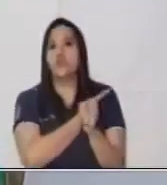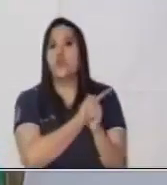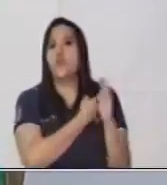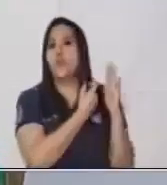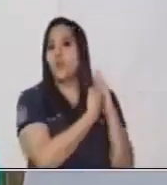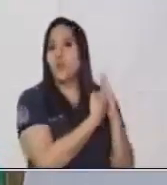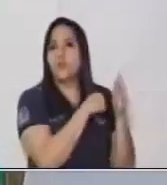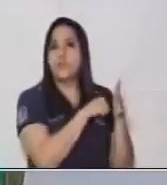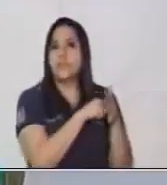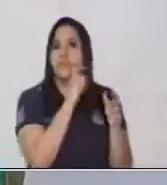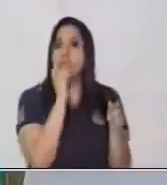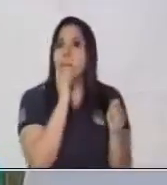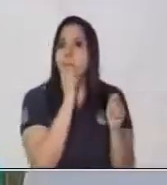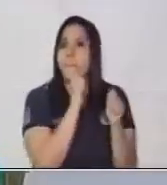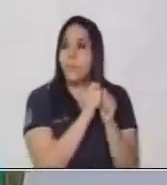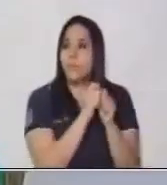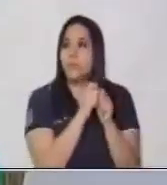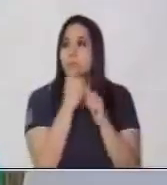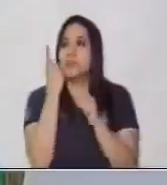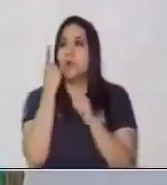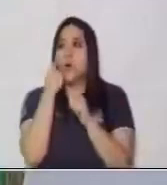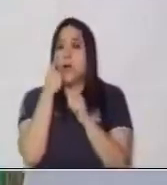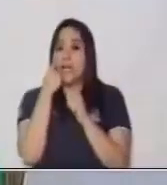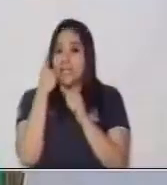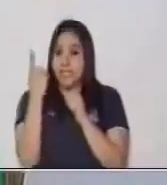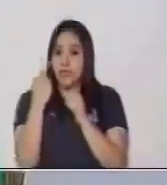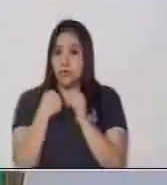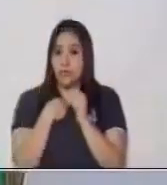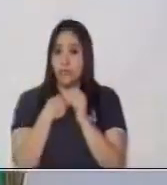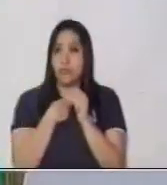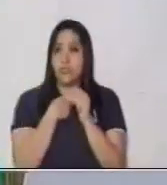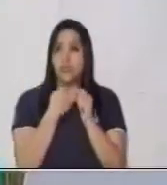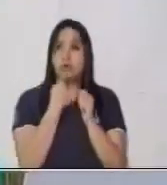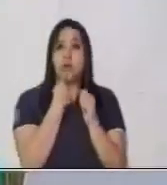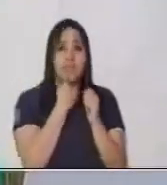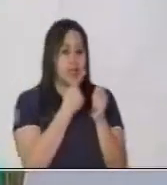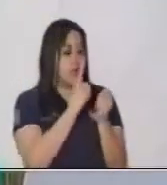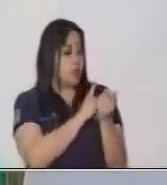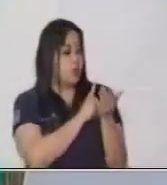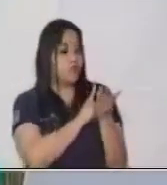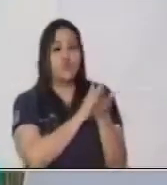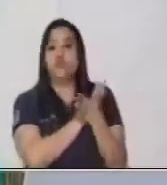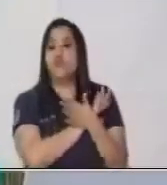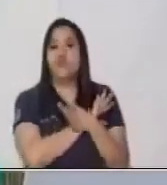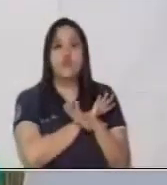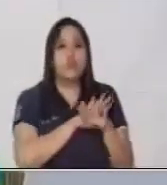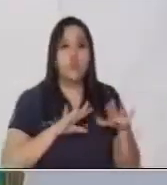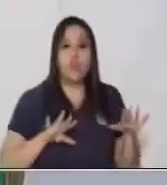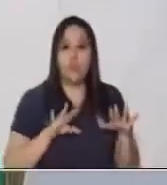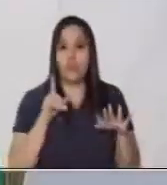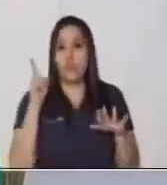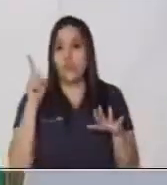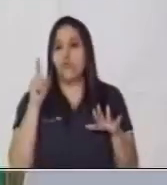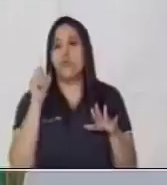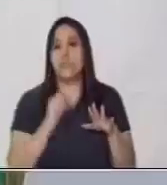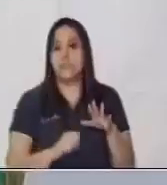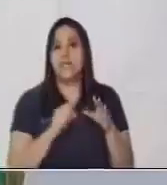de puntuación que yo menciono en esta parte de acá son los que intervienen en